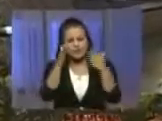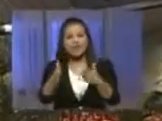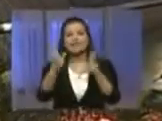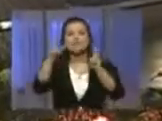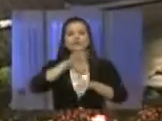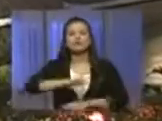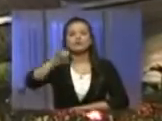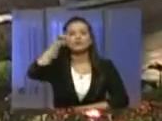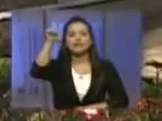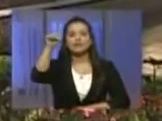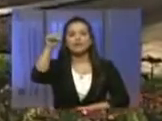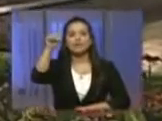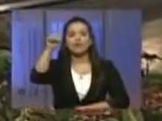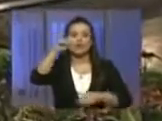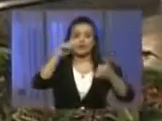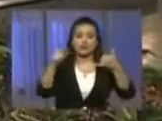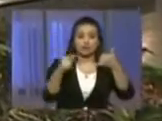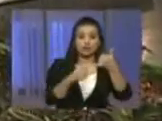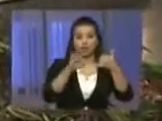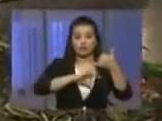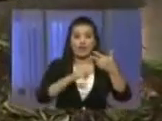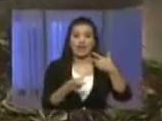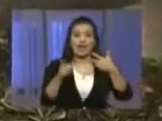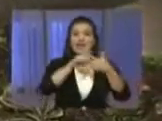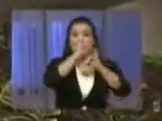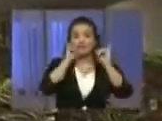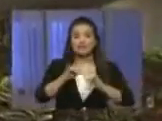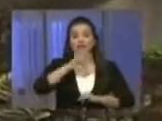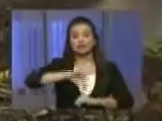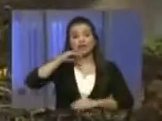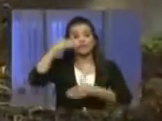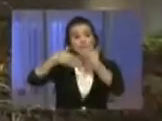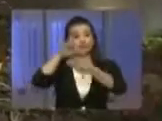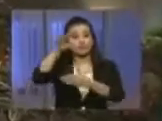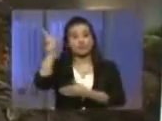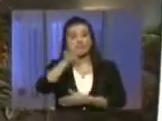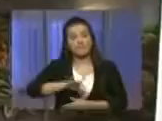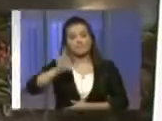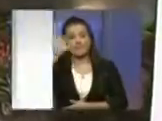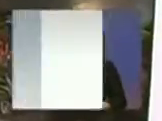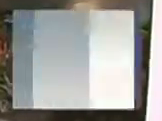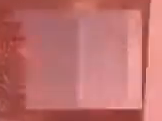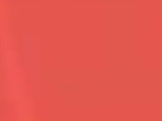socialismo en lo social a la felicidad social futura de nuestra patria